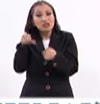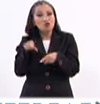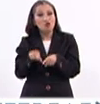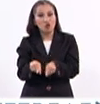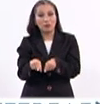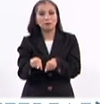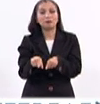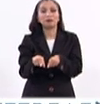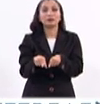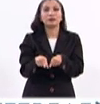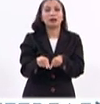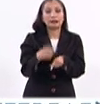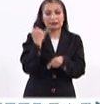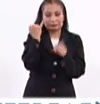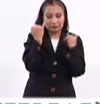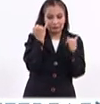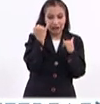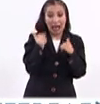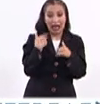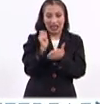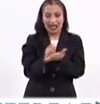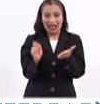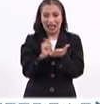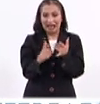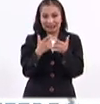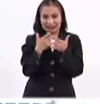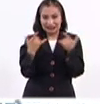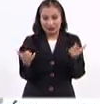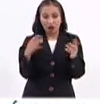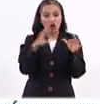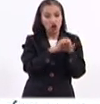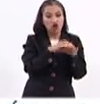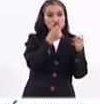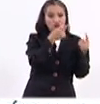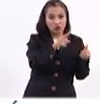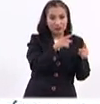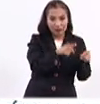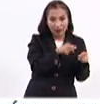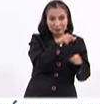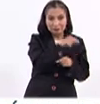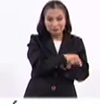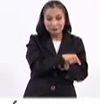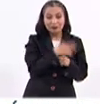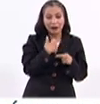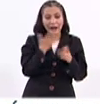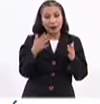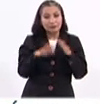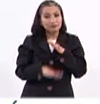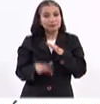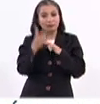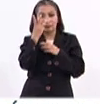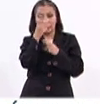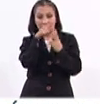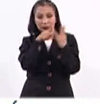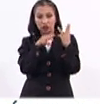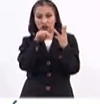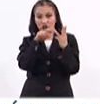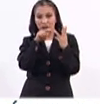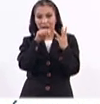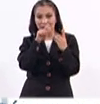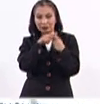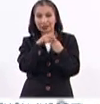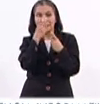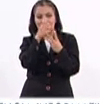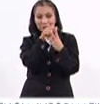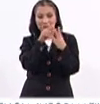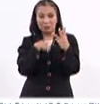Entonces, tuve la idea de escribir el cuento unido con la música, y pues se basa en 3 notas. Son